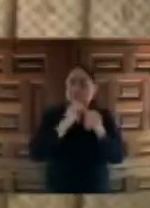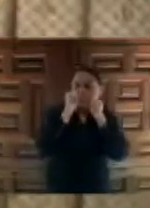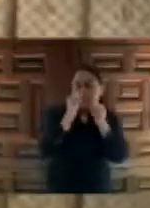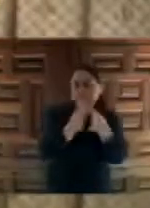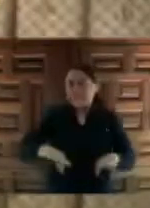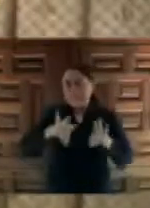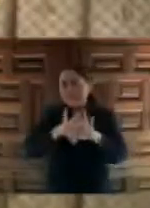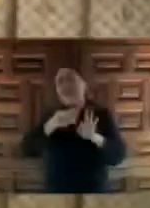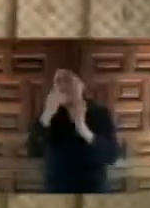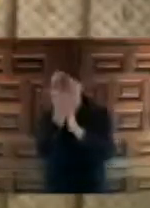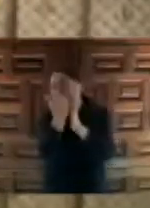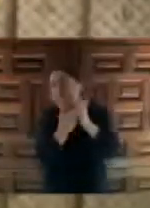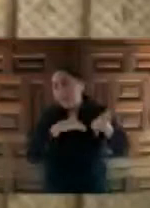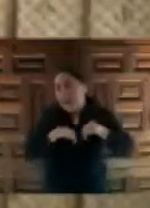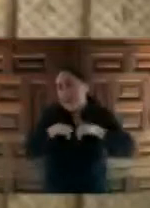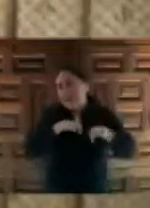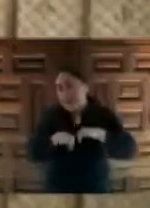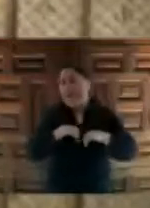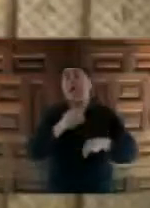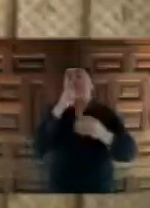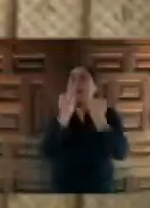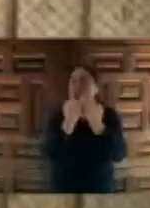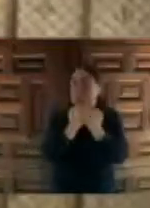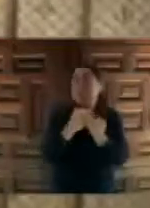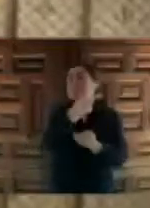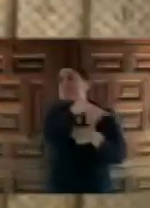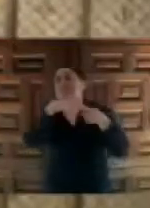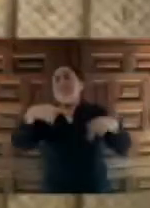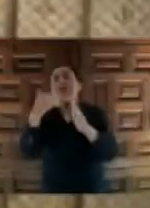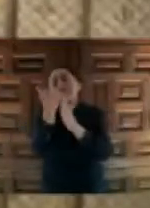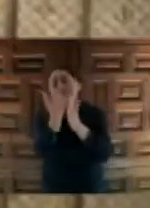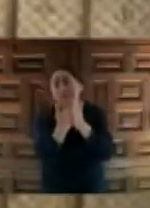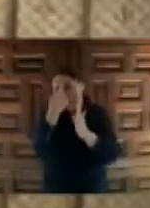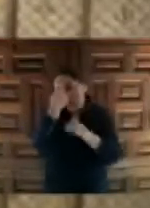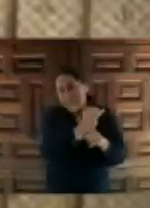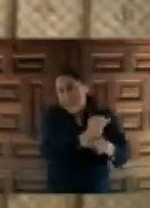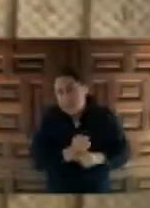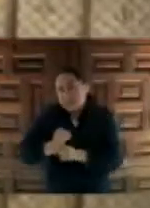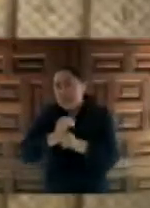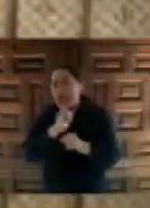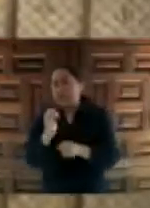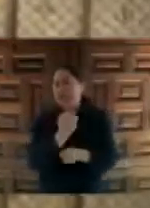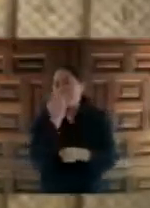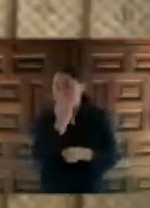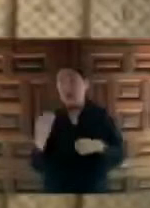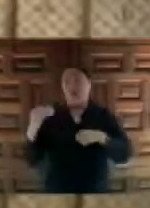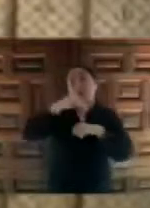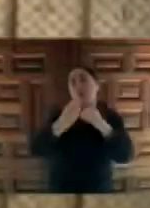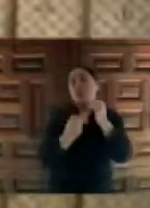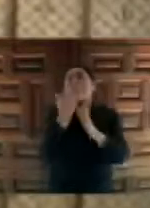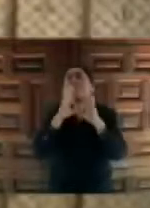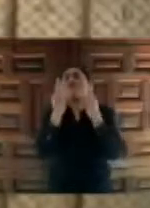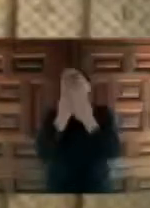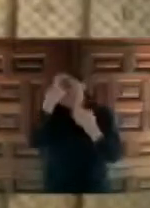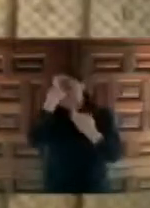las agendas de política, pero también de las agendas de investigación educativa. Destaca el nuevo esquema de gobernanza del